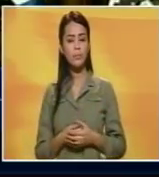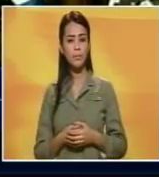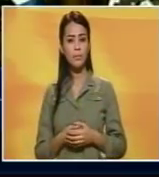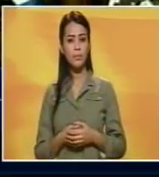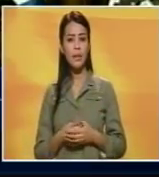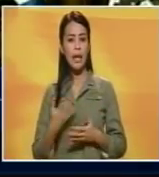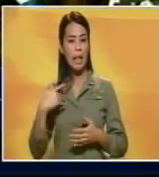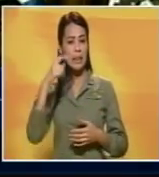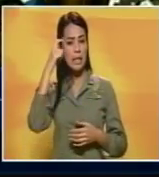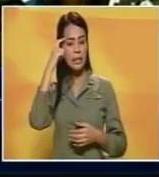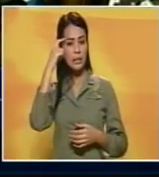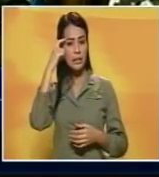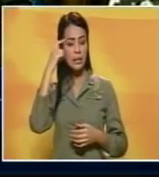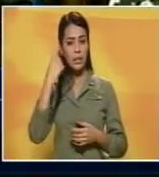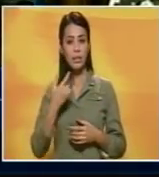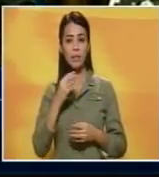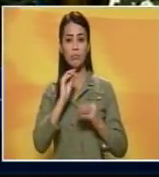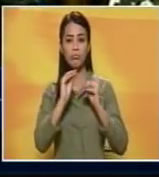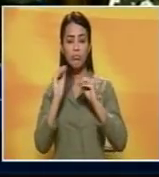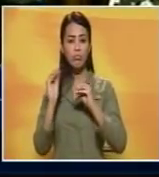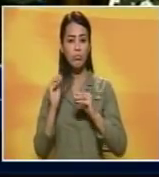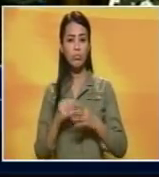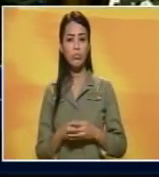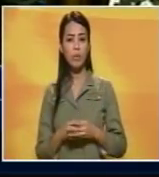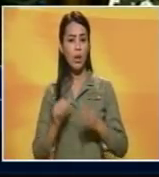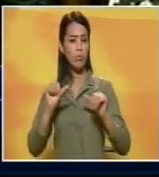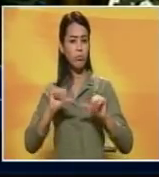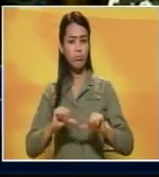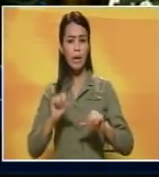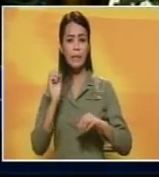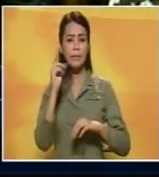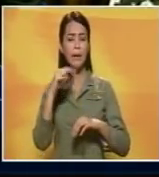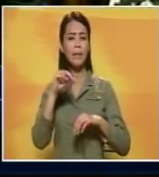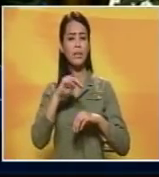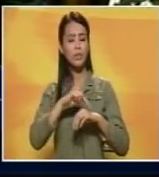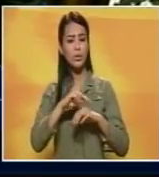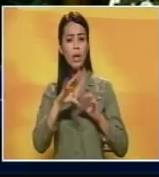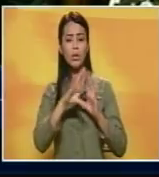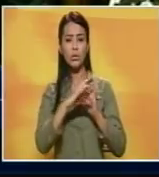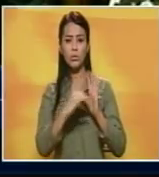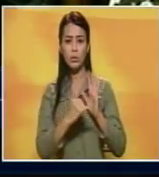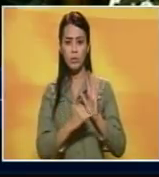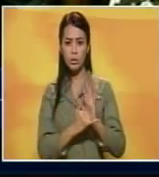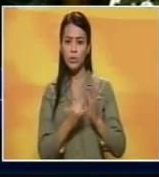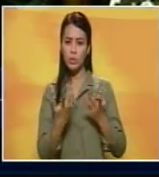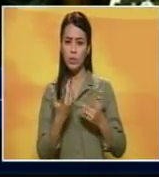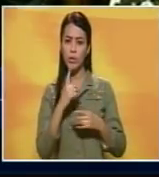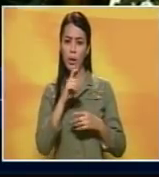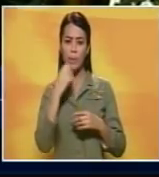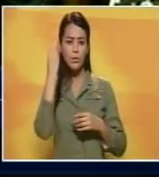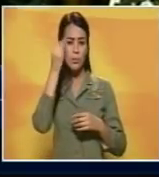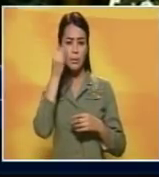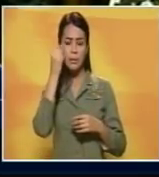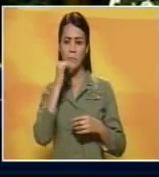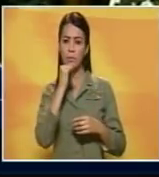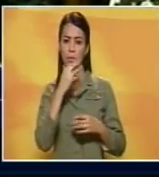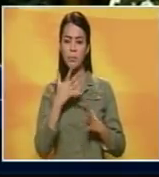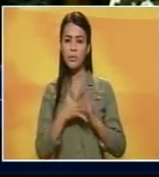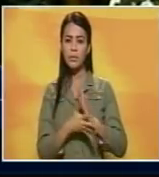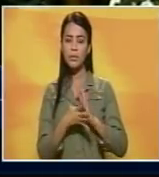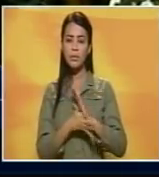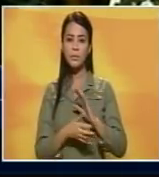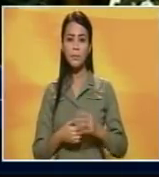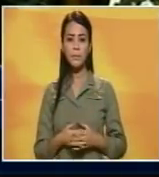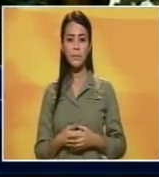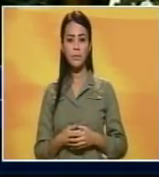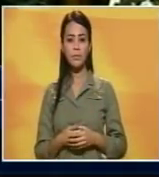exilio, quienes el día de ayer llamaron a la nulidad de la Asamblea Nacional Constituyente, para ver si por favor me podría dar su apreciación.